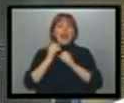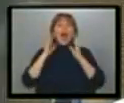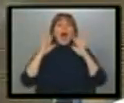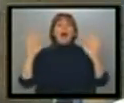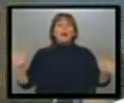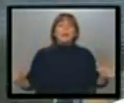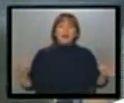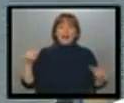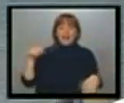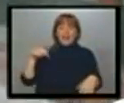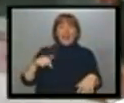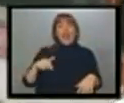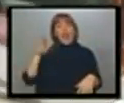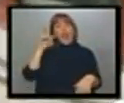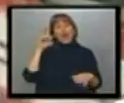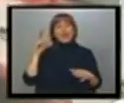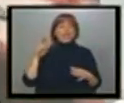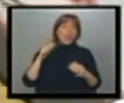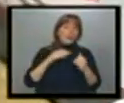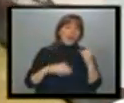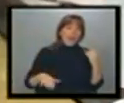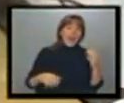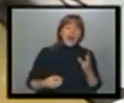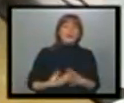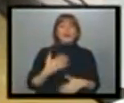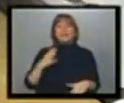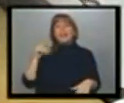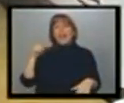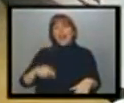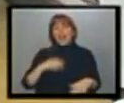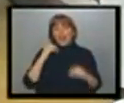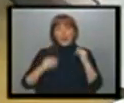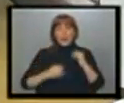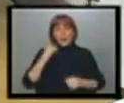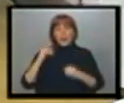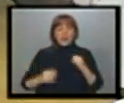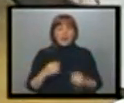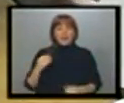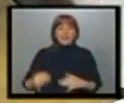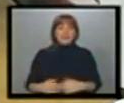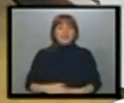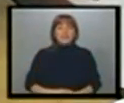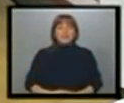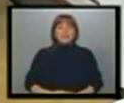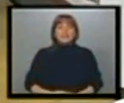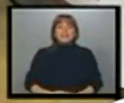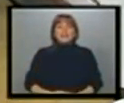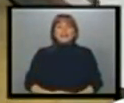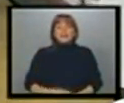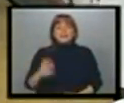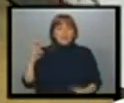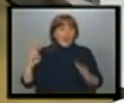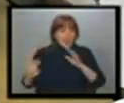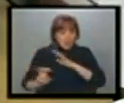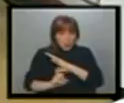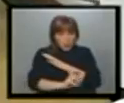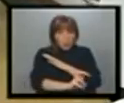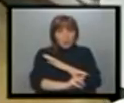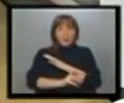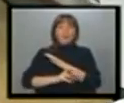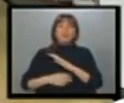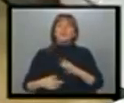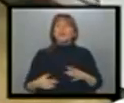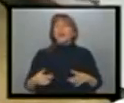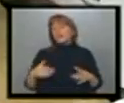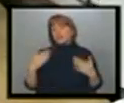servicios. 8.30 de la mañana, 8.31, el momento ideal, 8.33. Mirá cómo pasa la hora. El estado de los subtes, normal